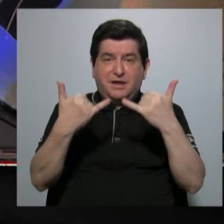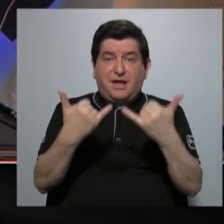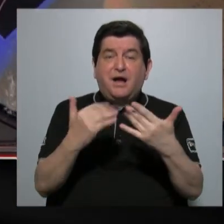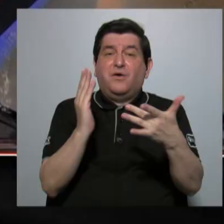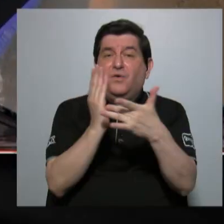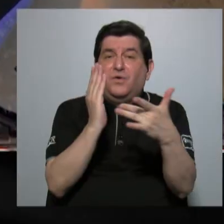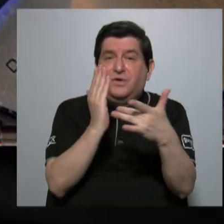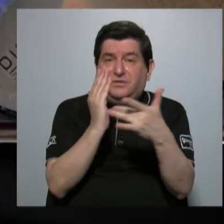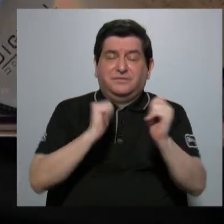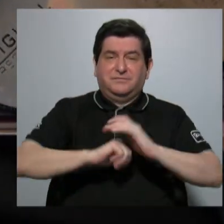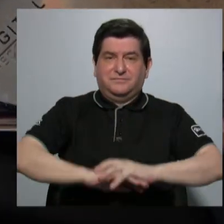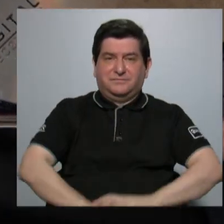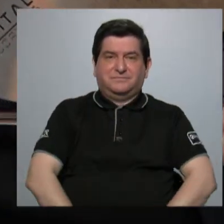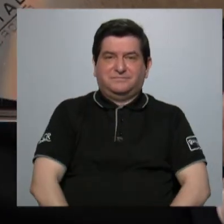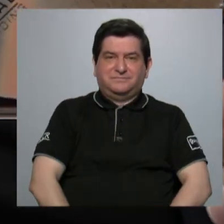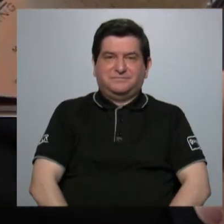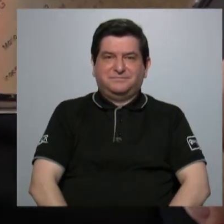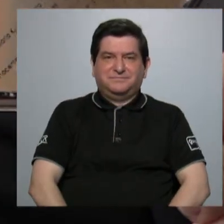la tecnología actual.